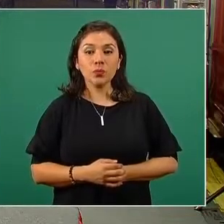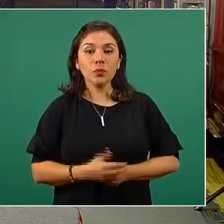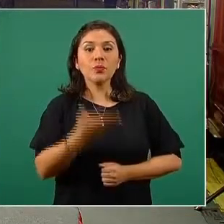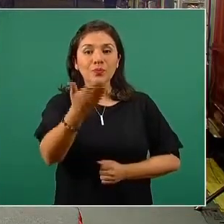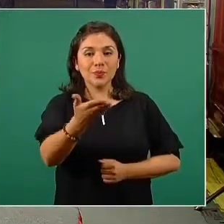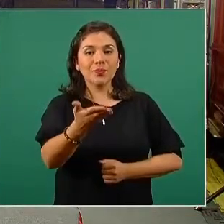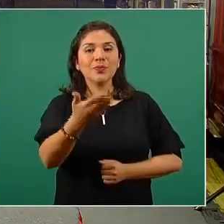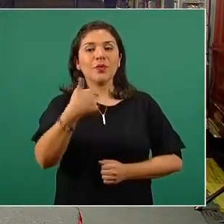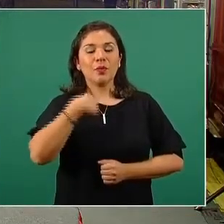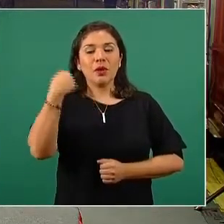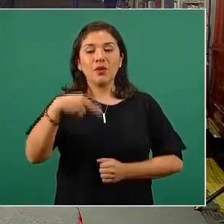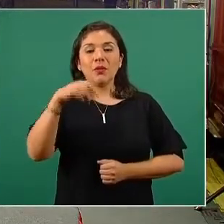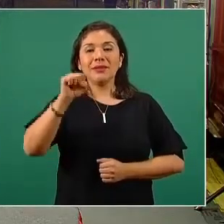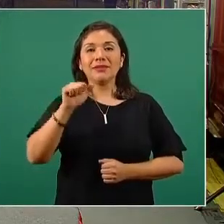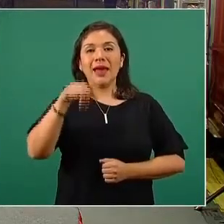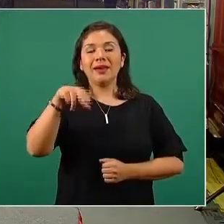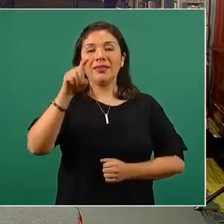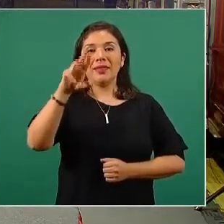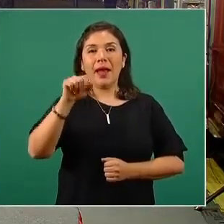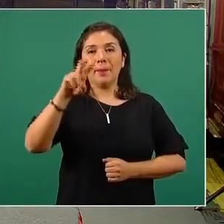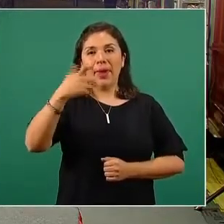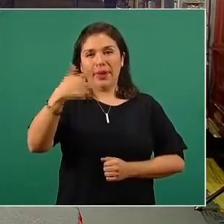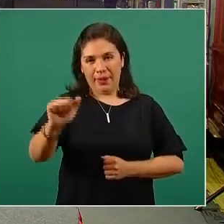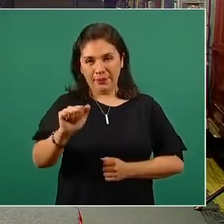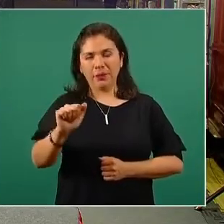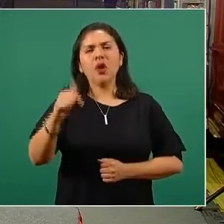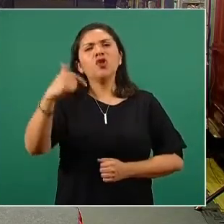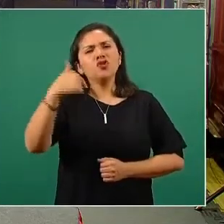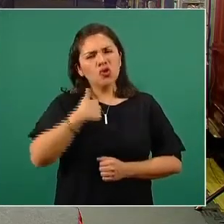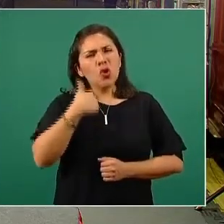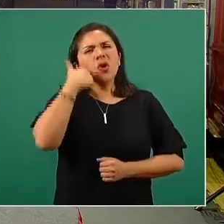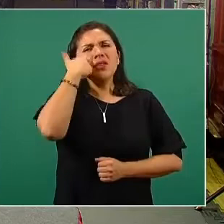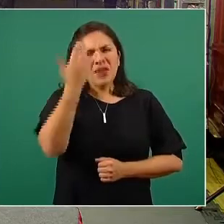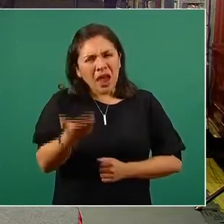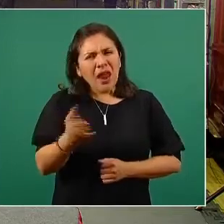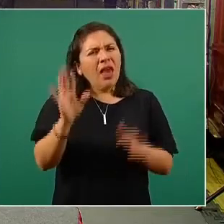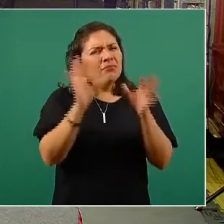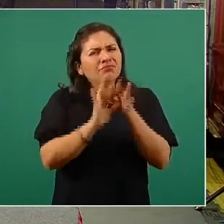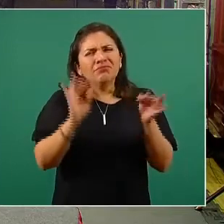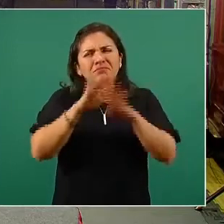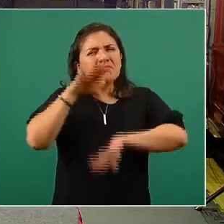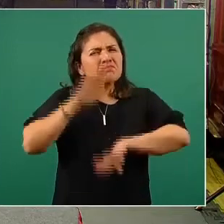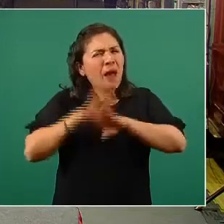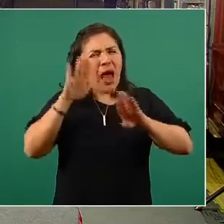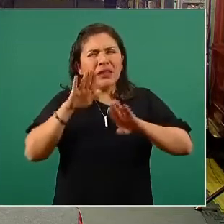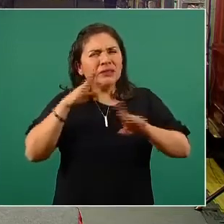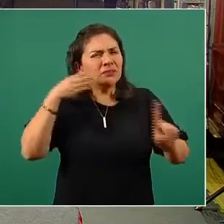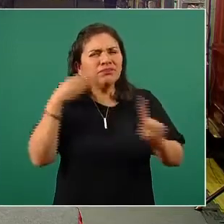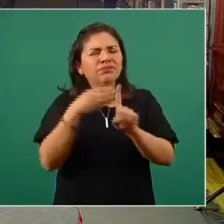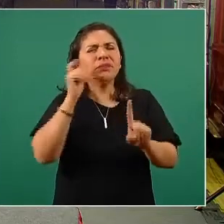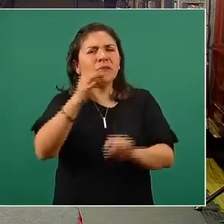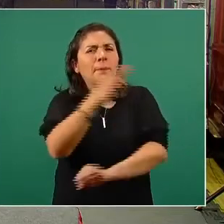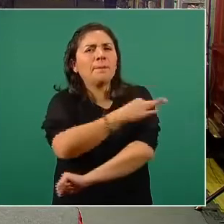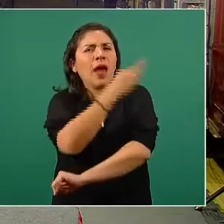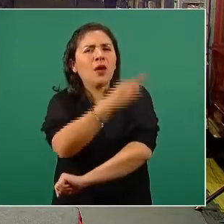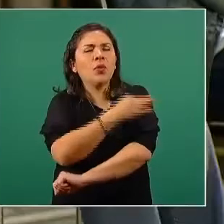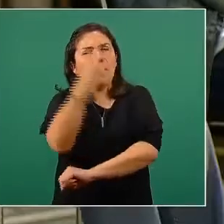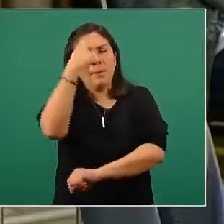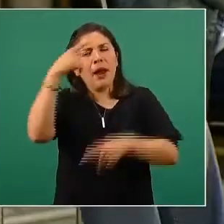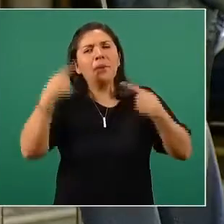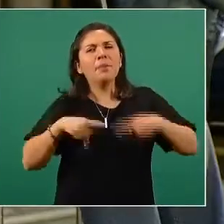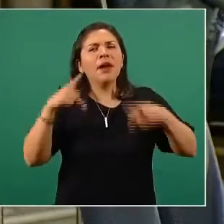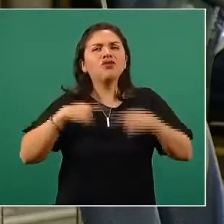Gracias. Andrea Vega, de Animal Político. Queremos precisar algunas cuestiones sobre la vacunación a personas